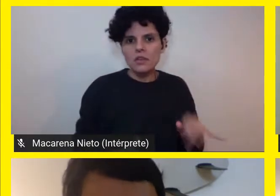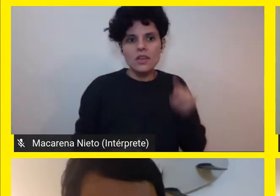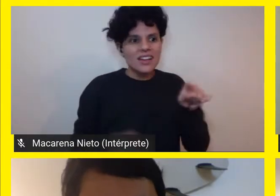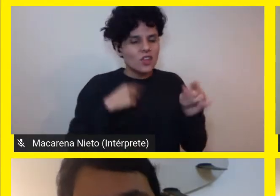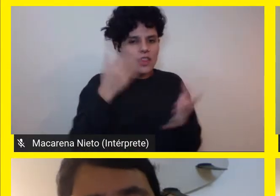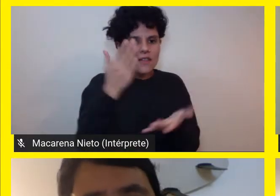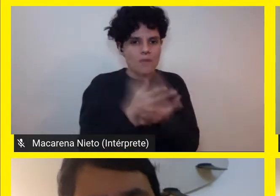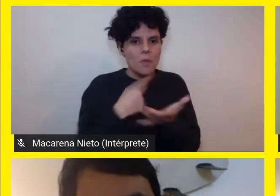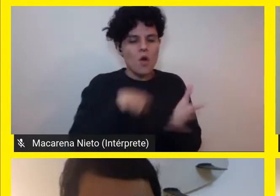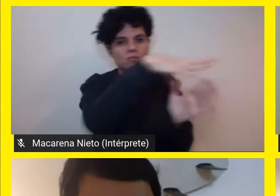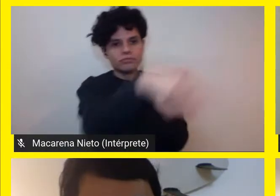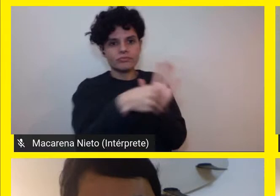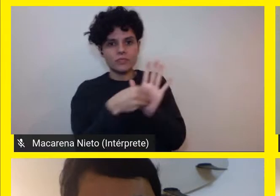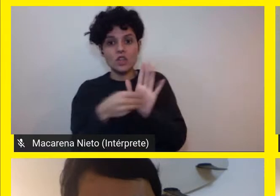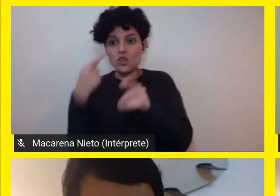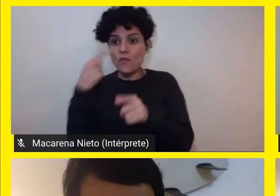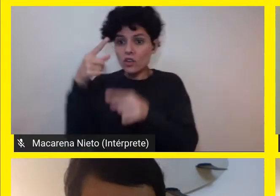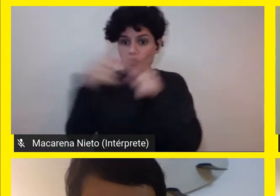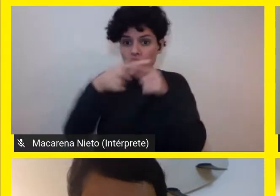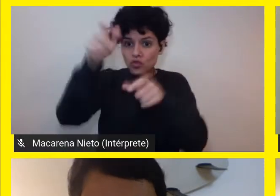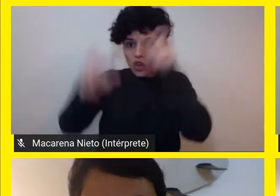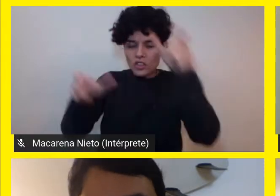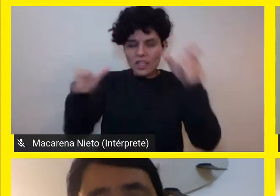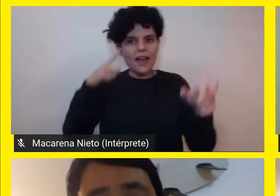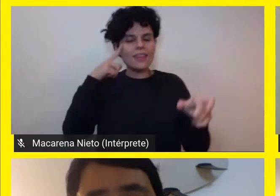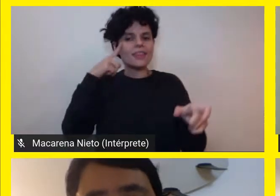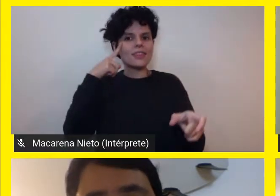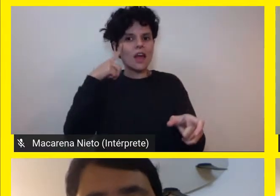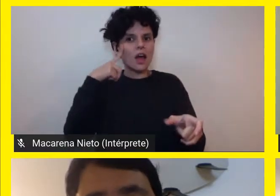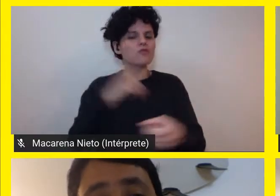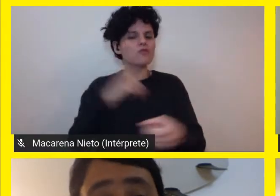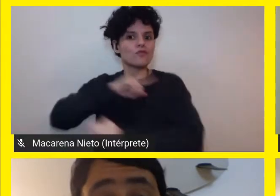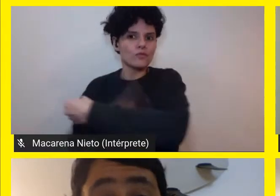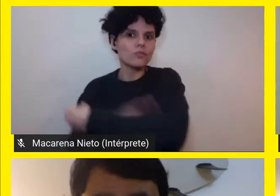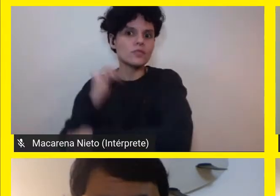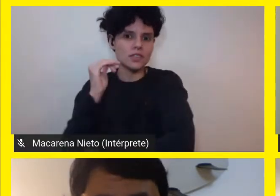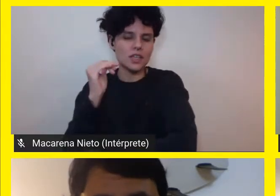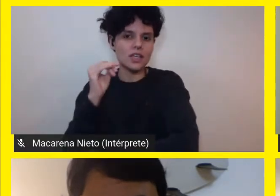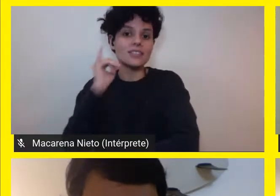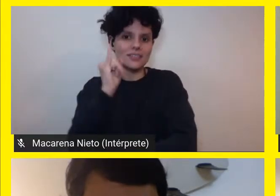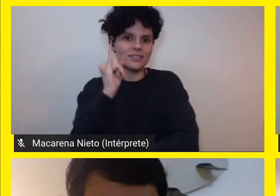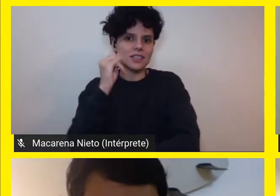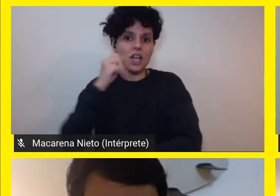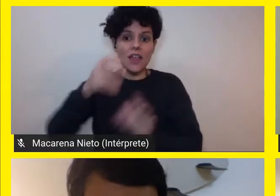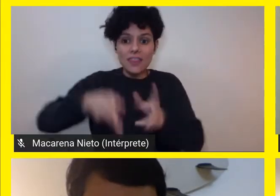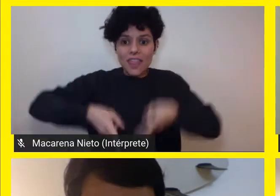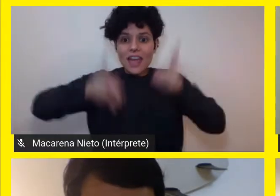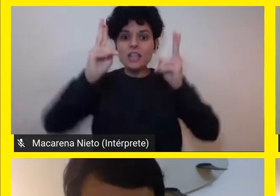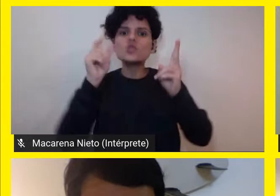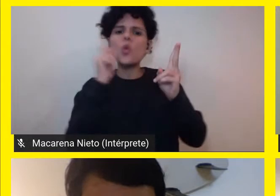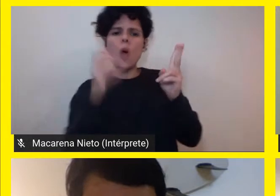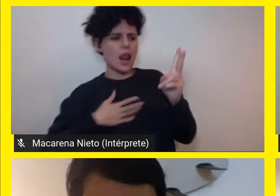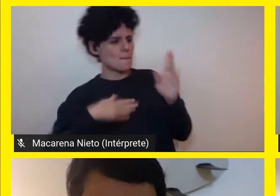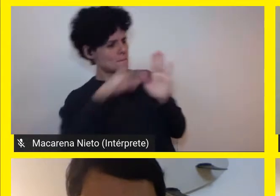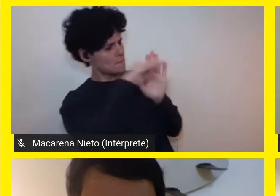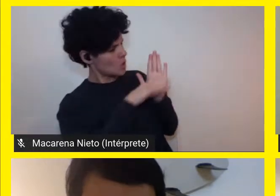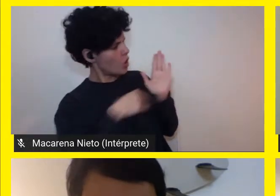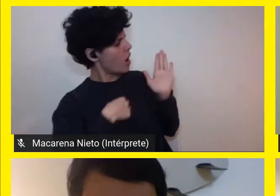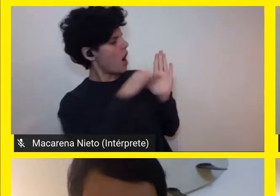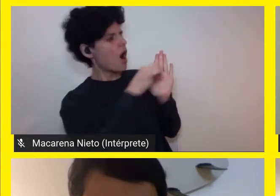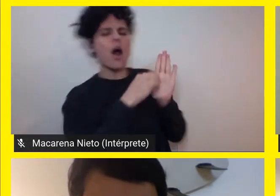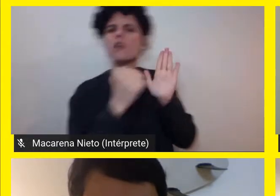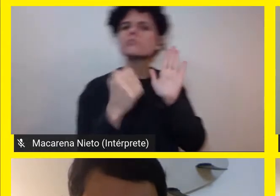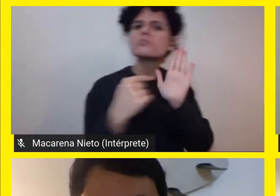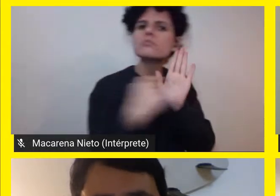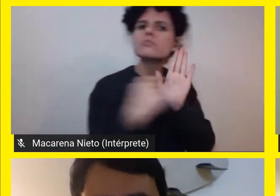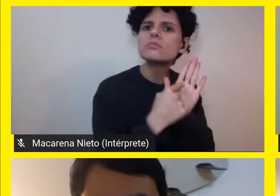hoy una sociedad más empoderada, más conocedora de sus derechos, más capaz de ejercer sus derechos a sí mismo. Y en ese sentido hay